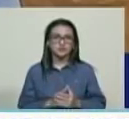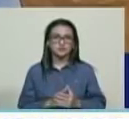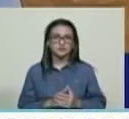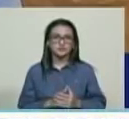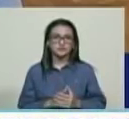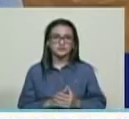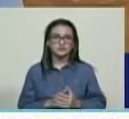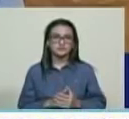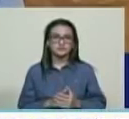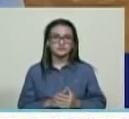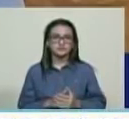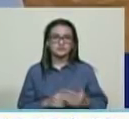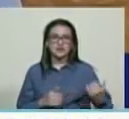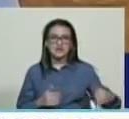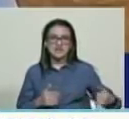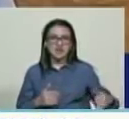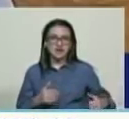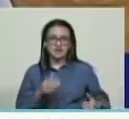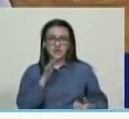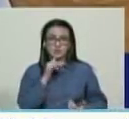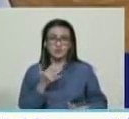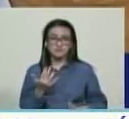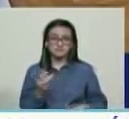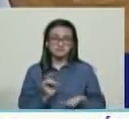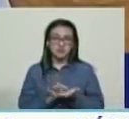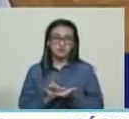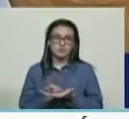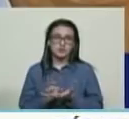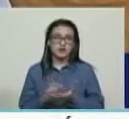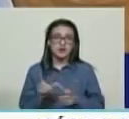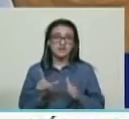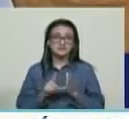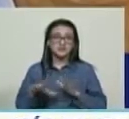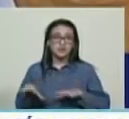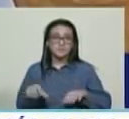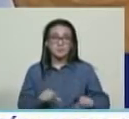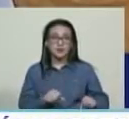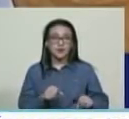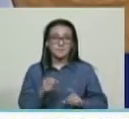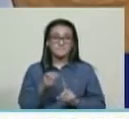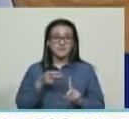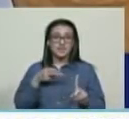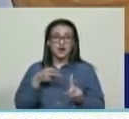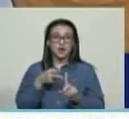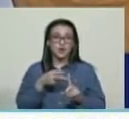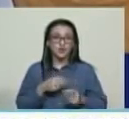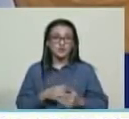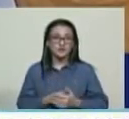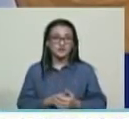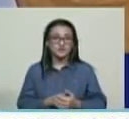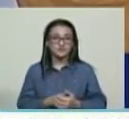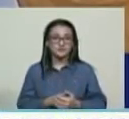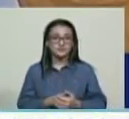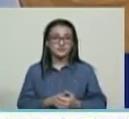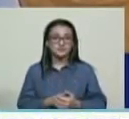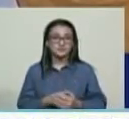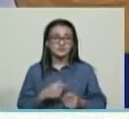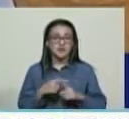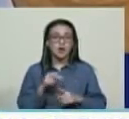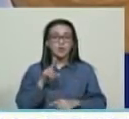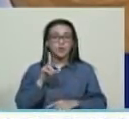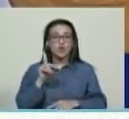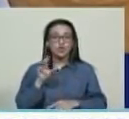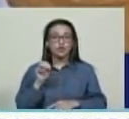la izquierda. Al final el liceo terminó tomado por el pedagógico y por la UDO. Y